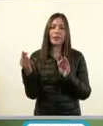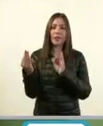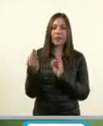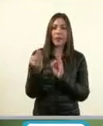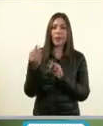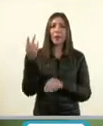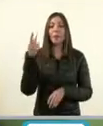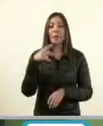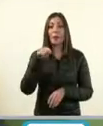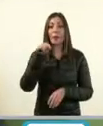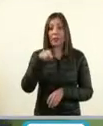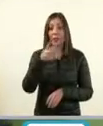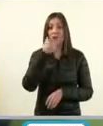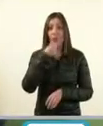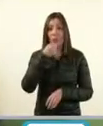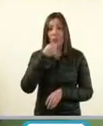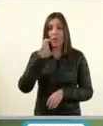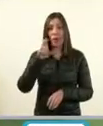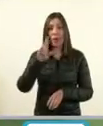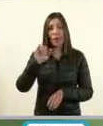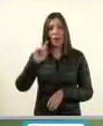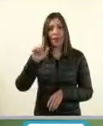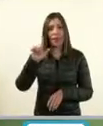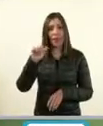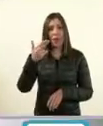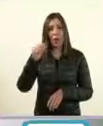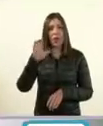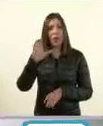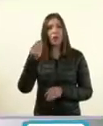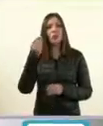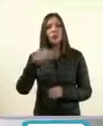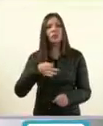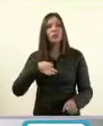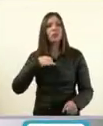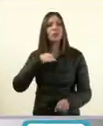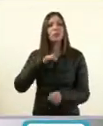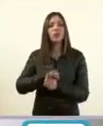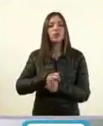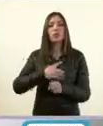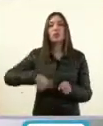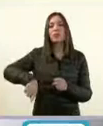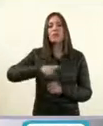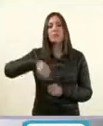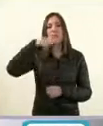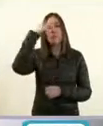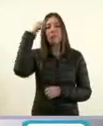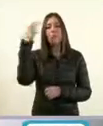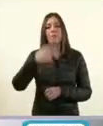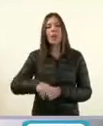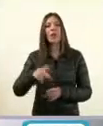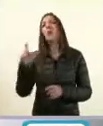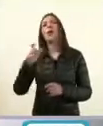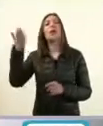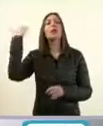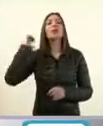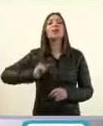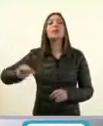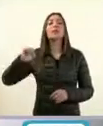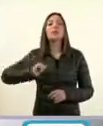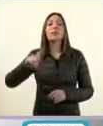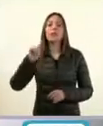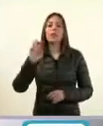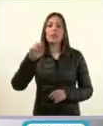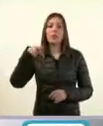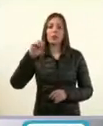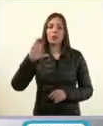uno de los grandes defensores de México, Tenochtitlan, Ok. Cuitláhuac. A él le toca defender el asedio de